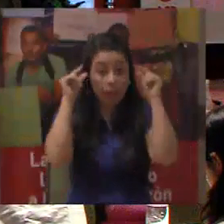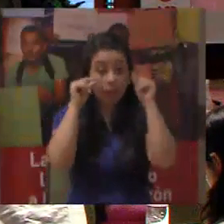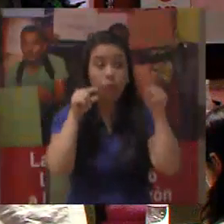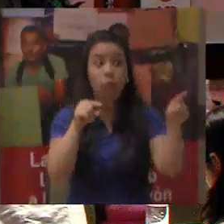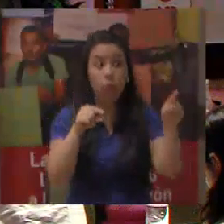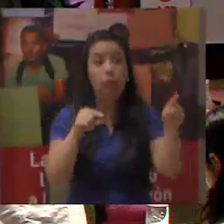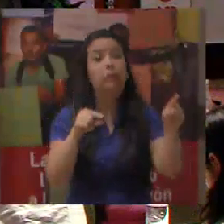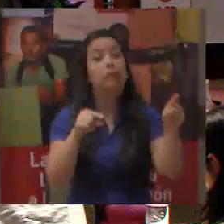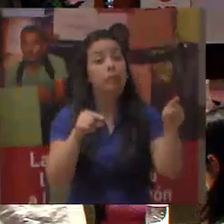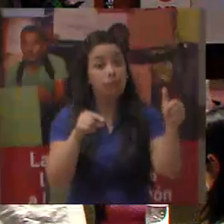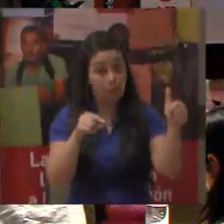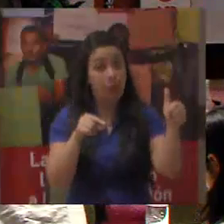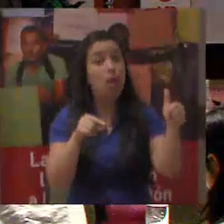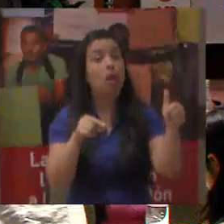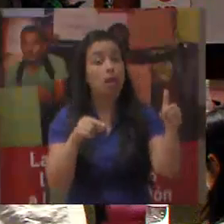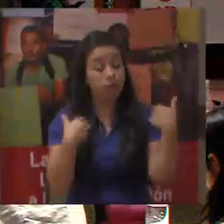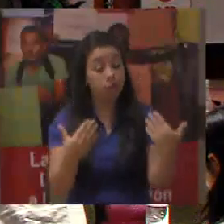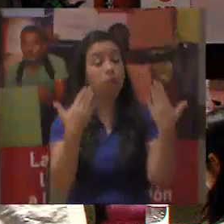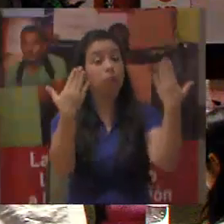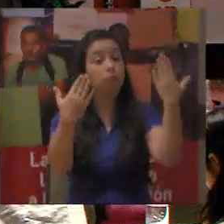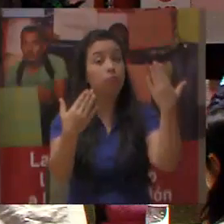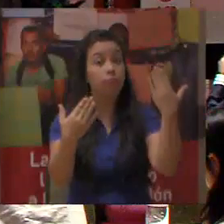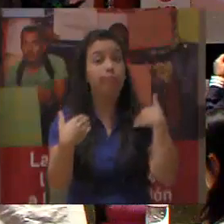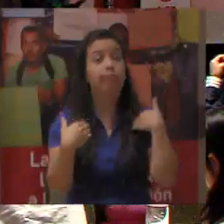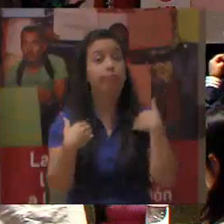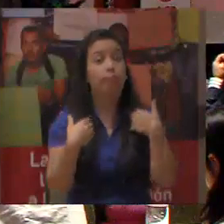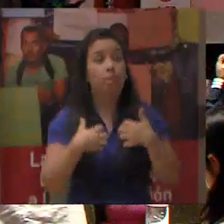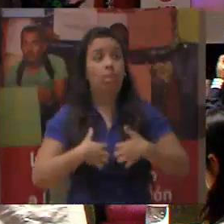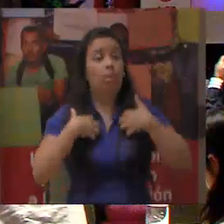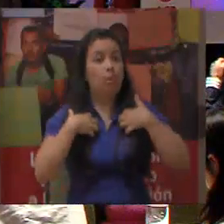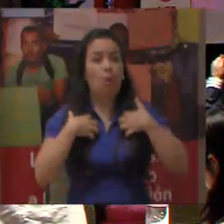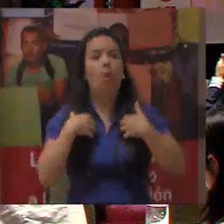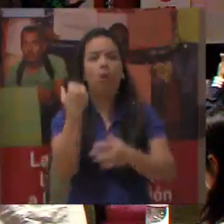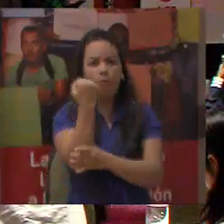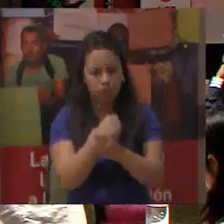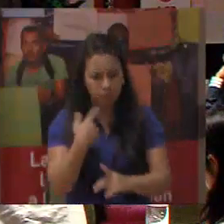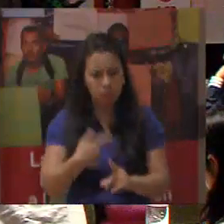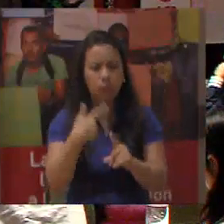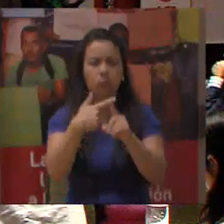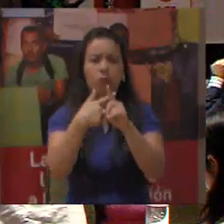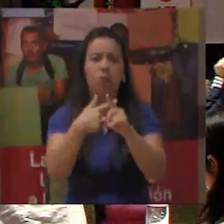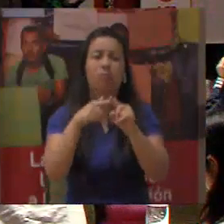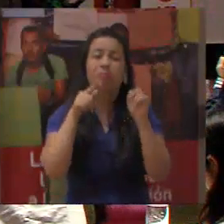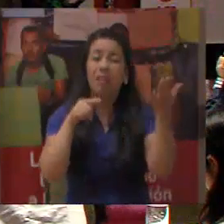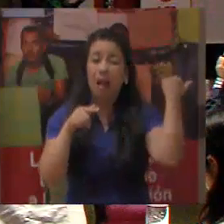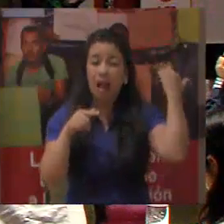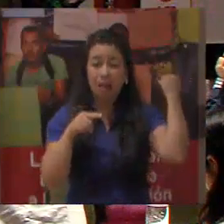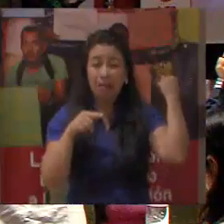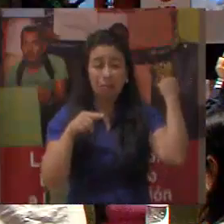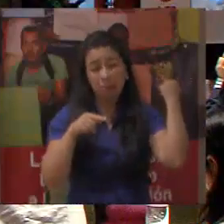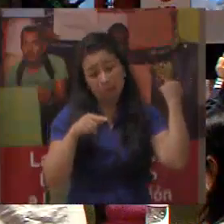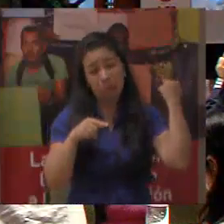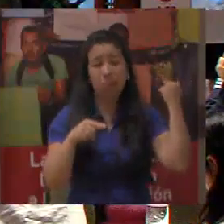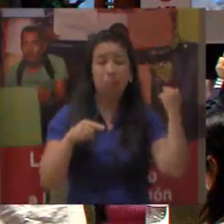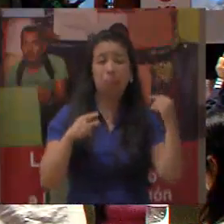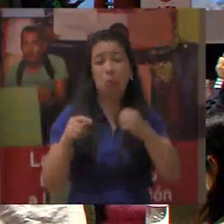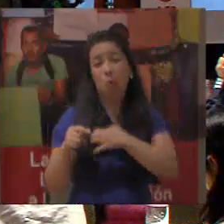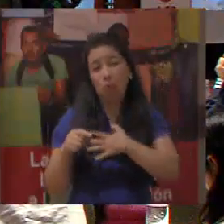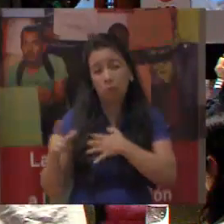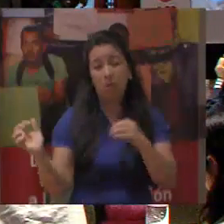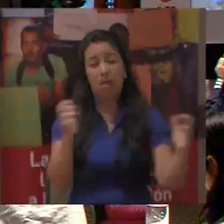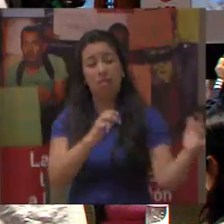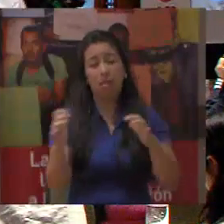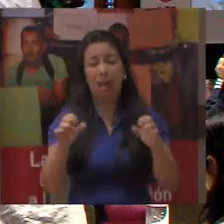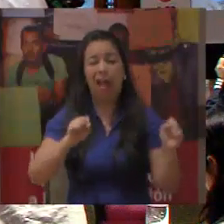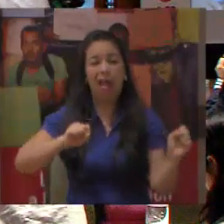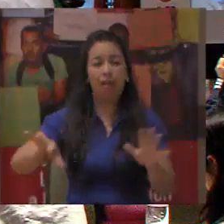momento. Si no, yo creo que podemos perder una oportunidad de oro. No es la primera vez que Colombia está ante